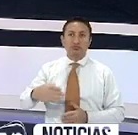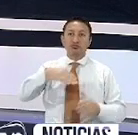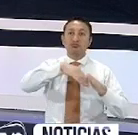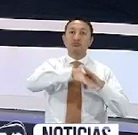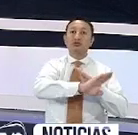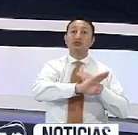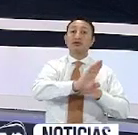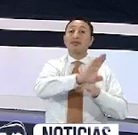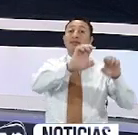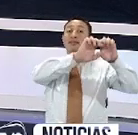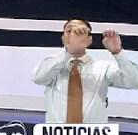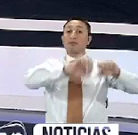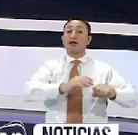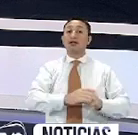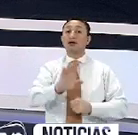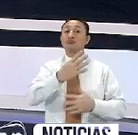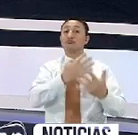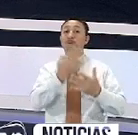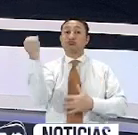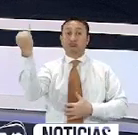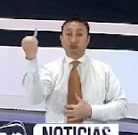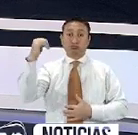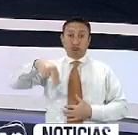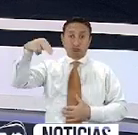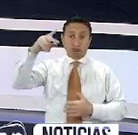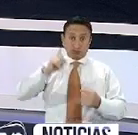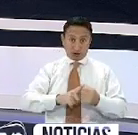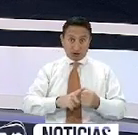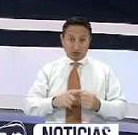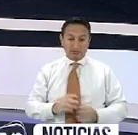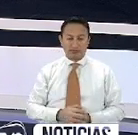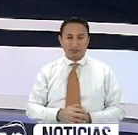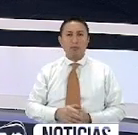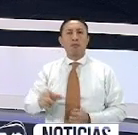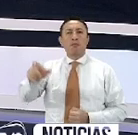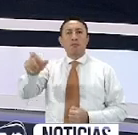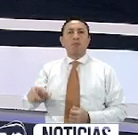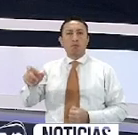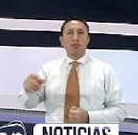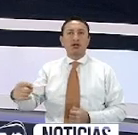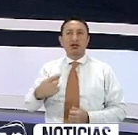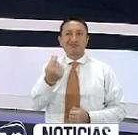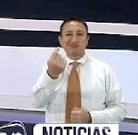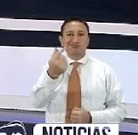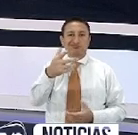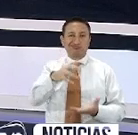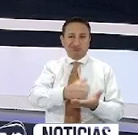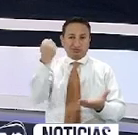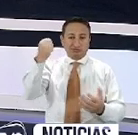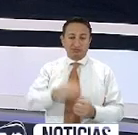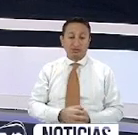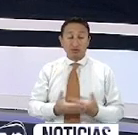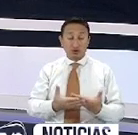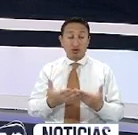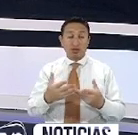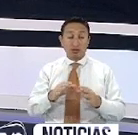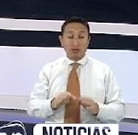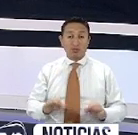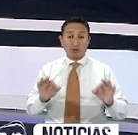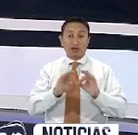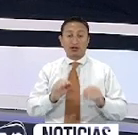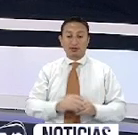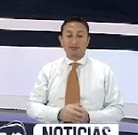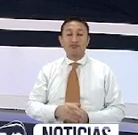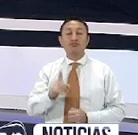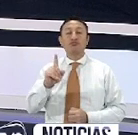ingresaron a una empresa en Carcelén Industrial Norte de Quito. Los antisociales se llevaron dinero en efectivo, objetos de valor y un